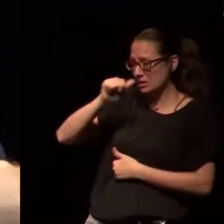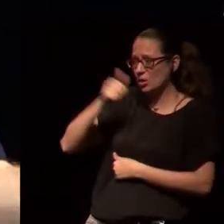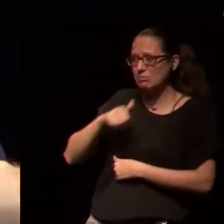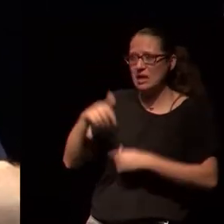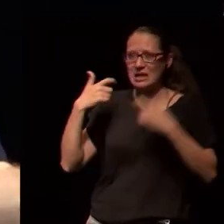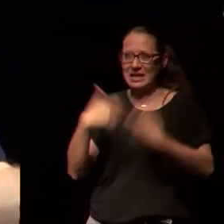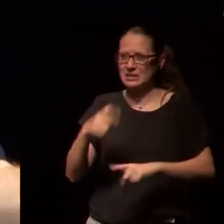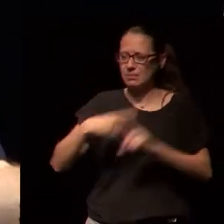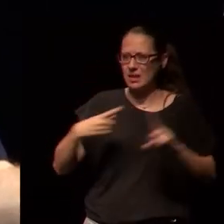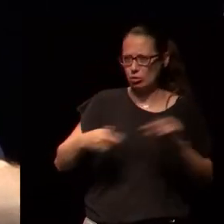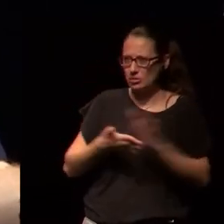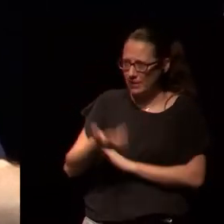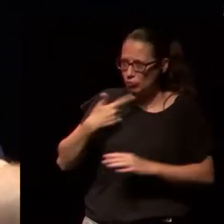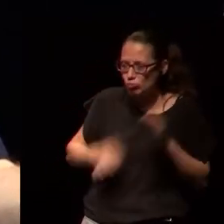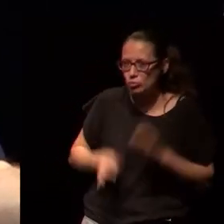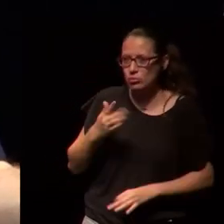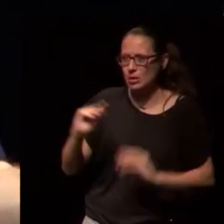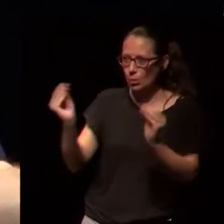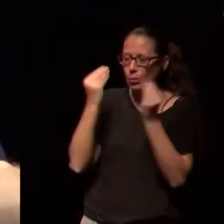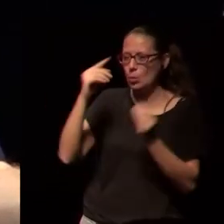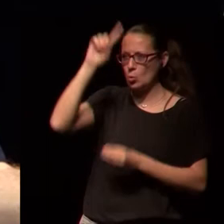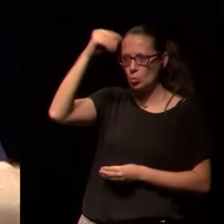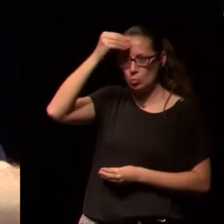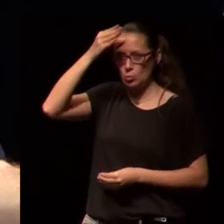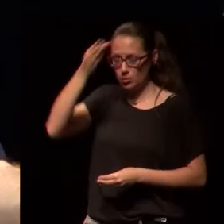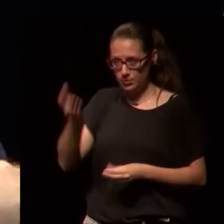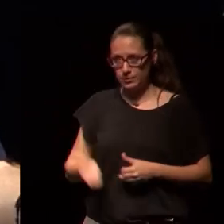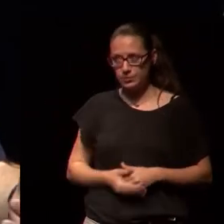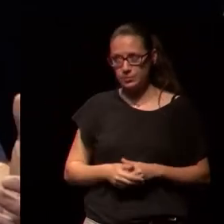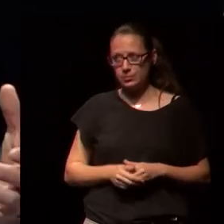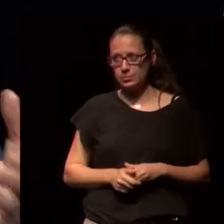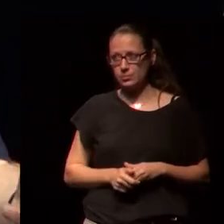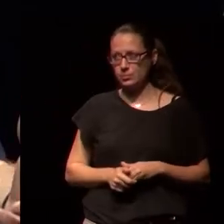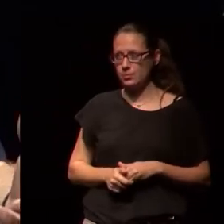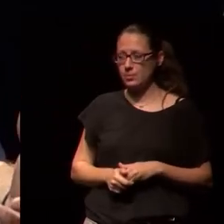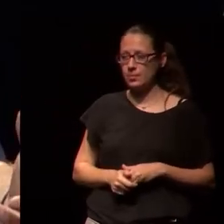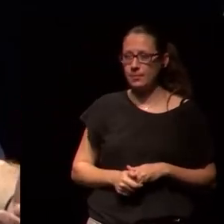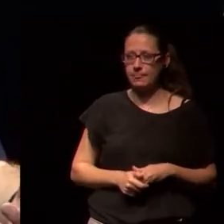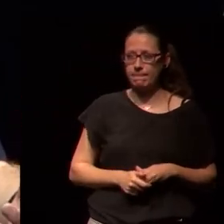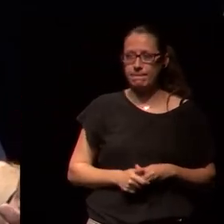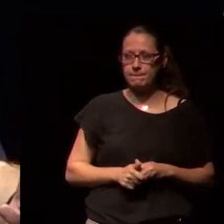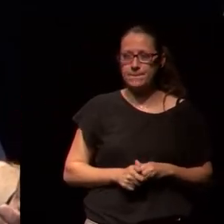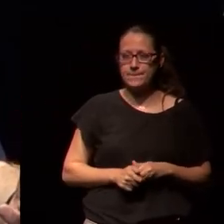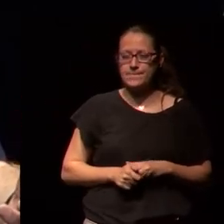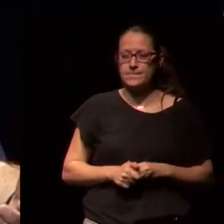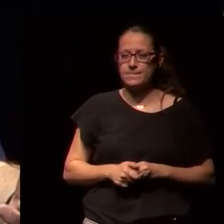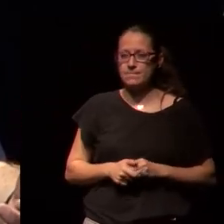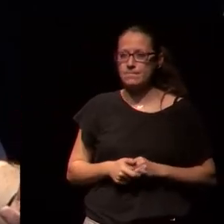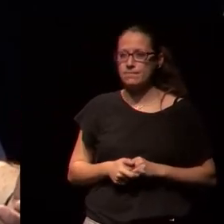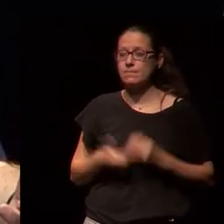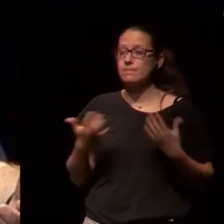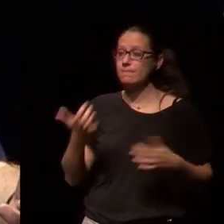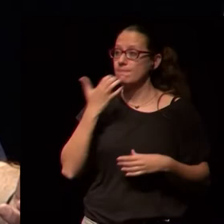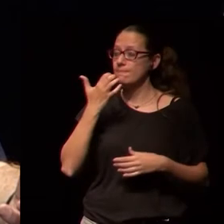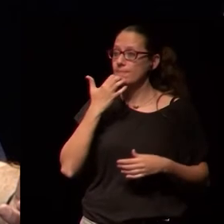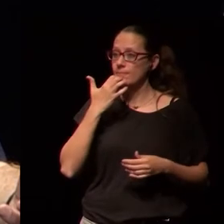chico con suerte, era un chico formado, era un chico culto. Pero si no